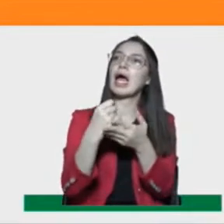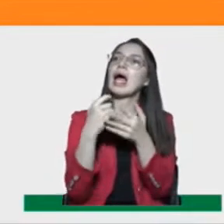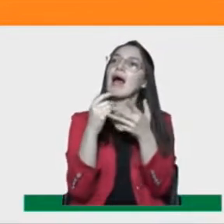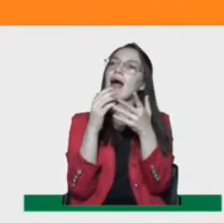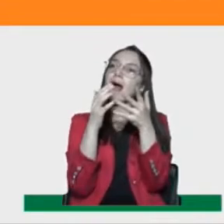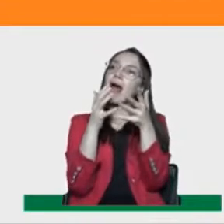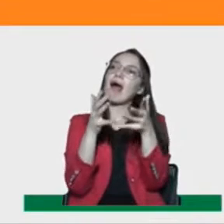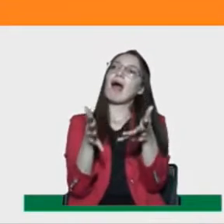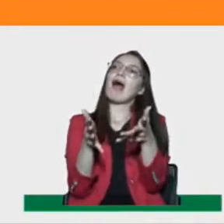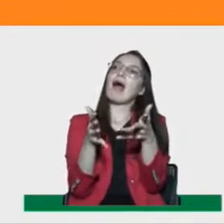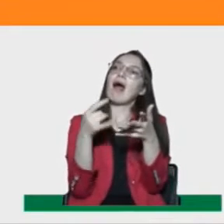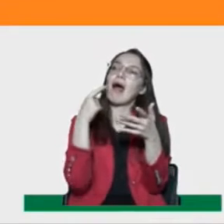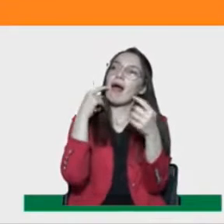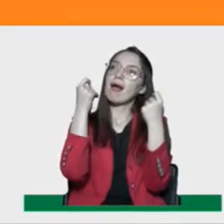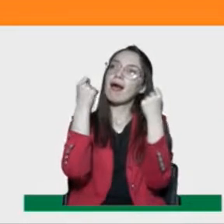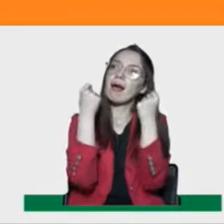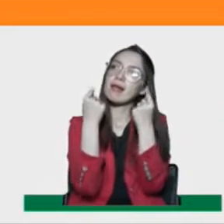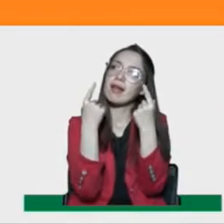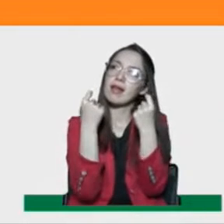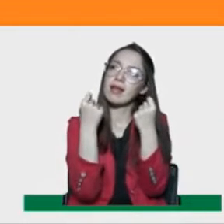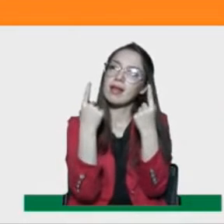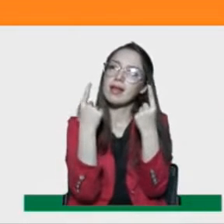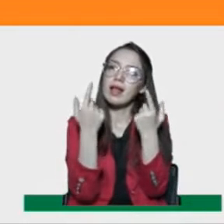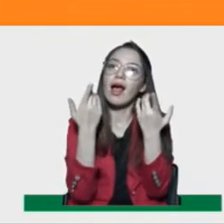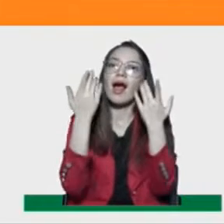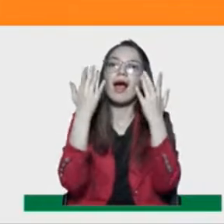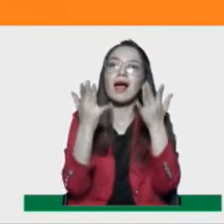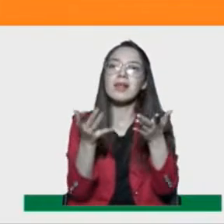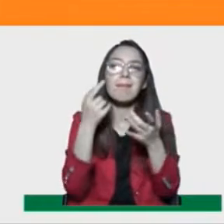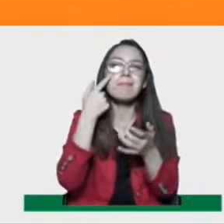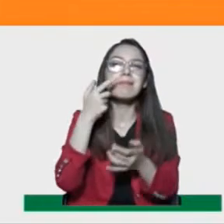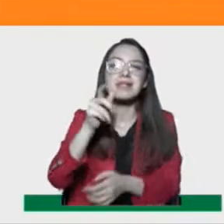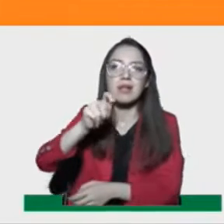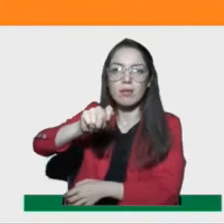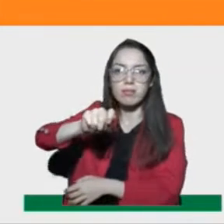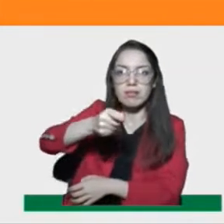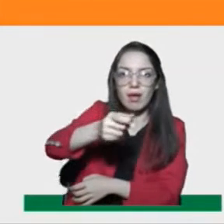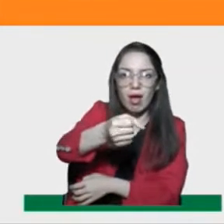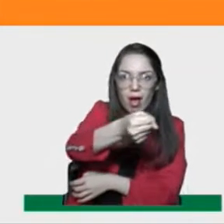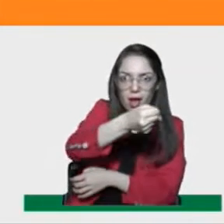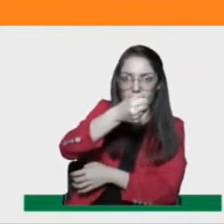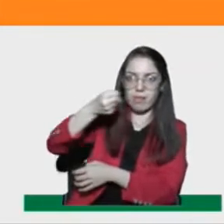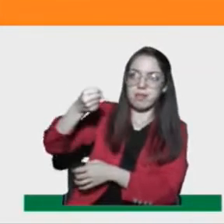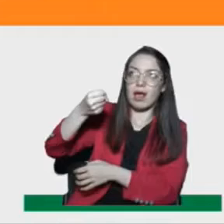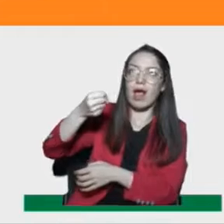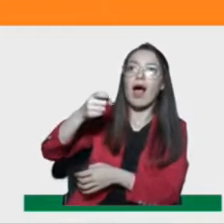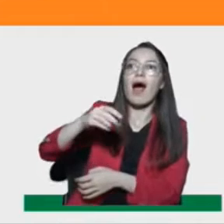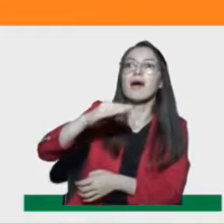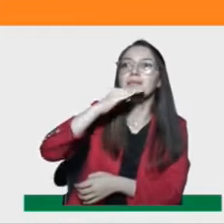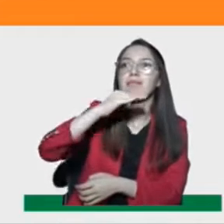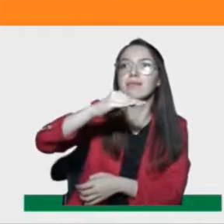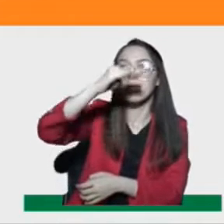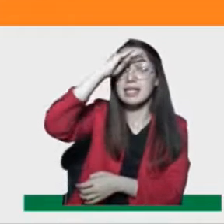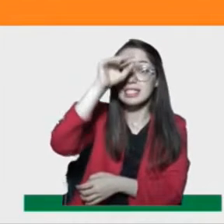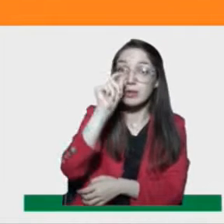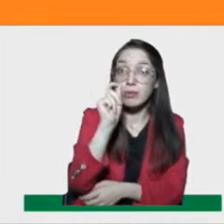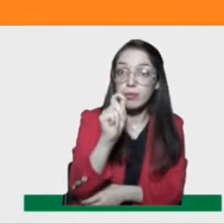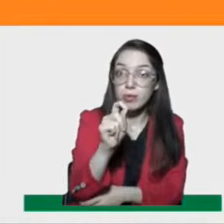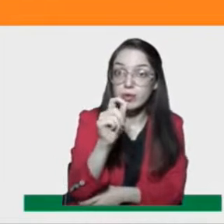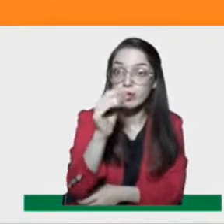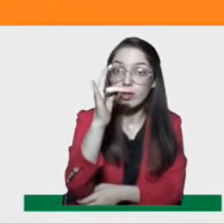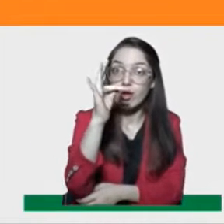destino inteligente es importante entender que la llave de entrada es a través de Medellín.travel. Tú quieres